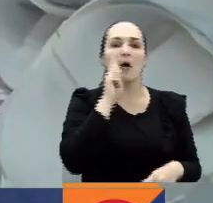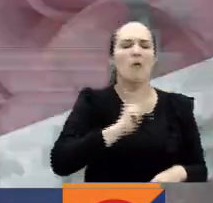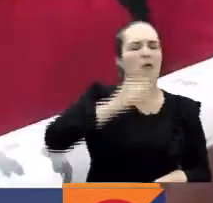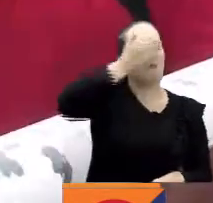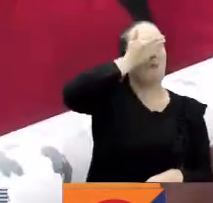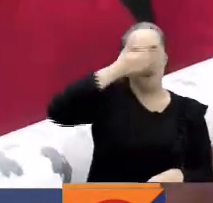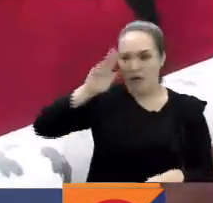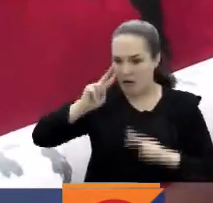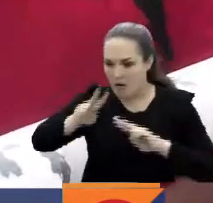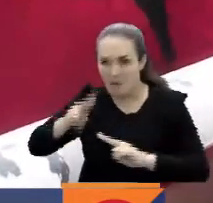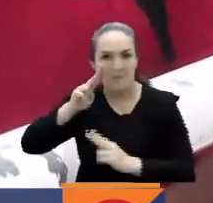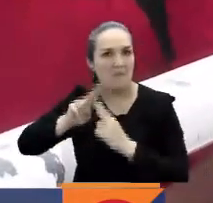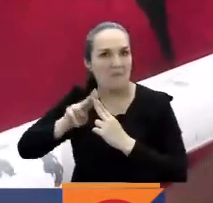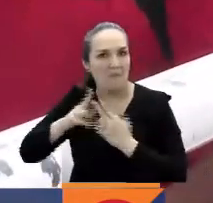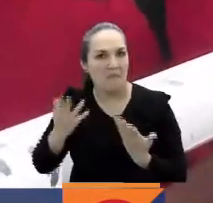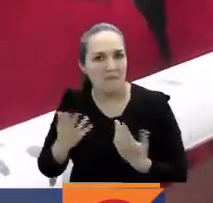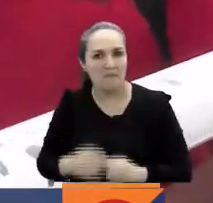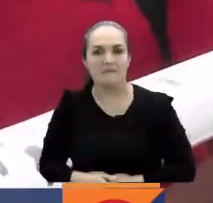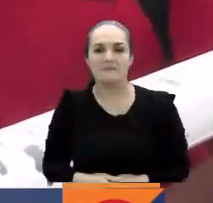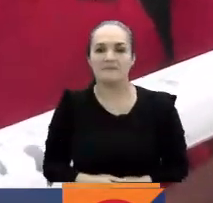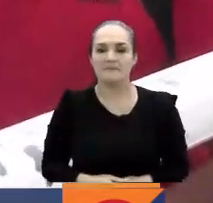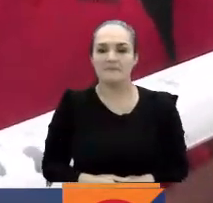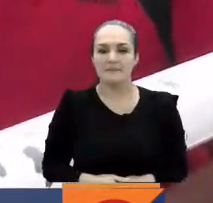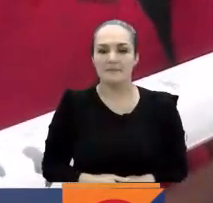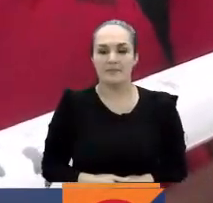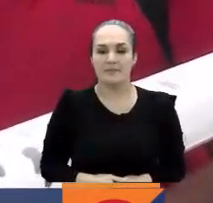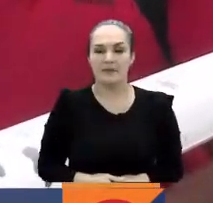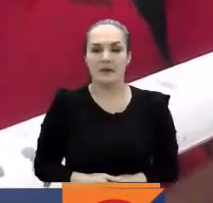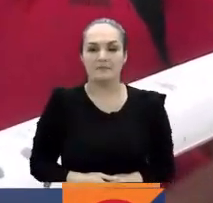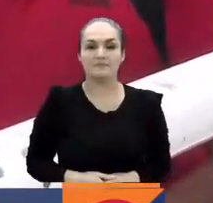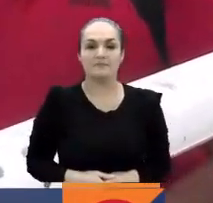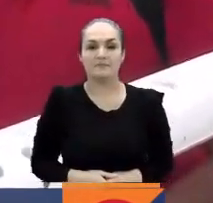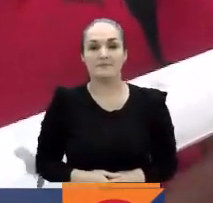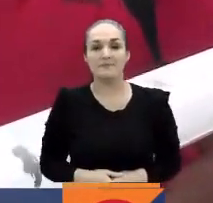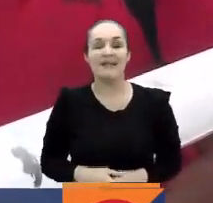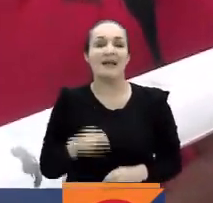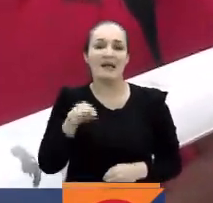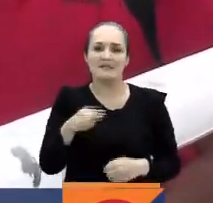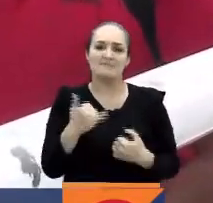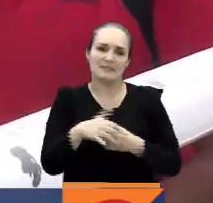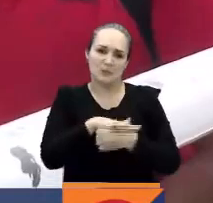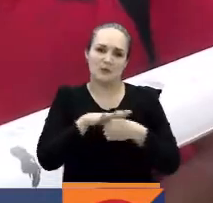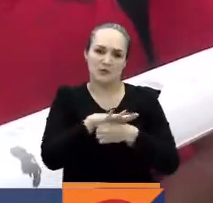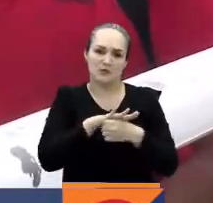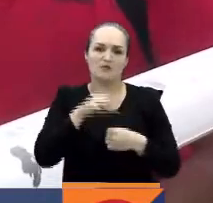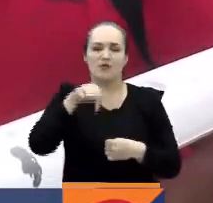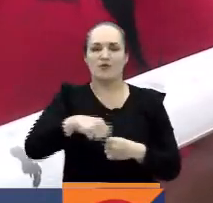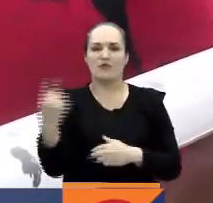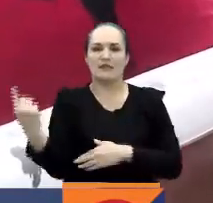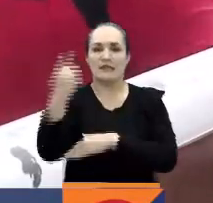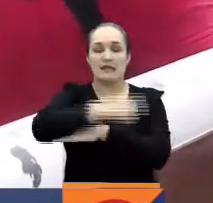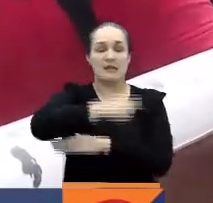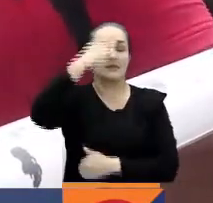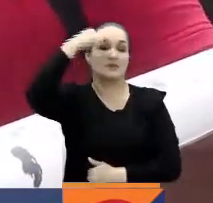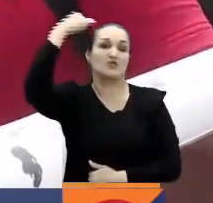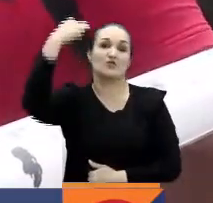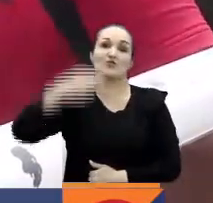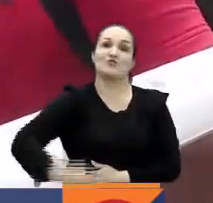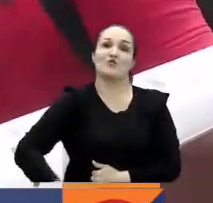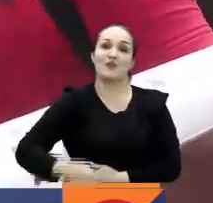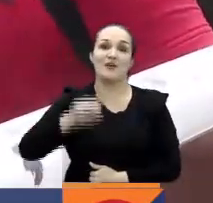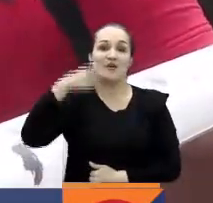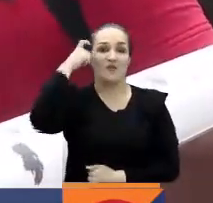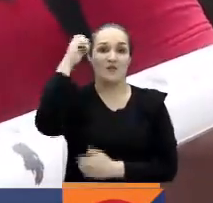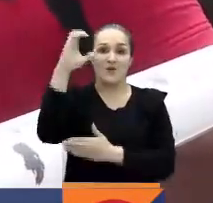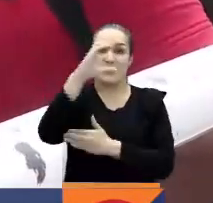Venezuela. Bueno, pues esto es prácticamente todo lo que ha ocurrido en esta jornada histórica para el gobierno